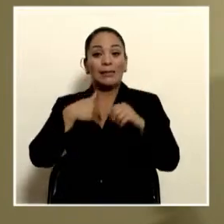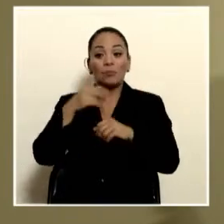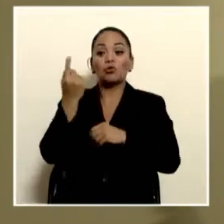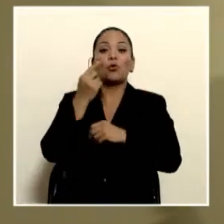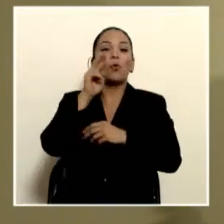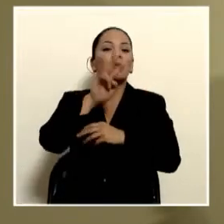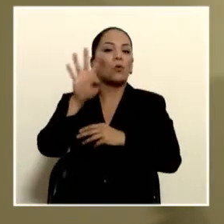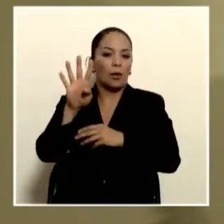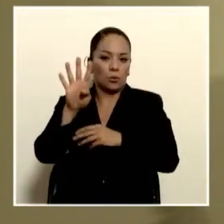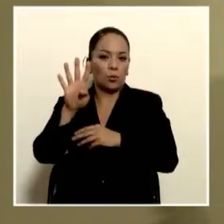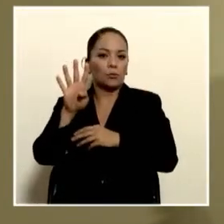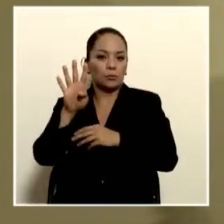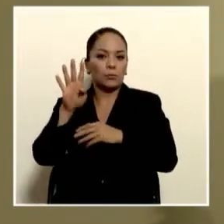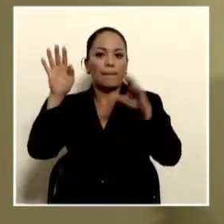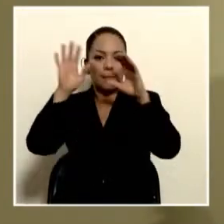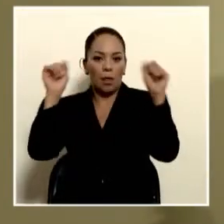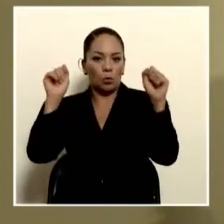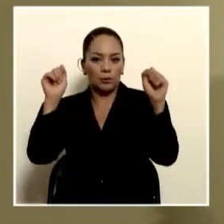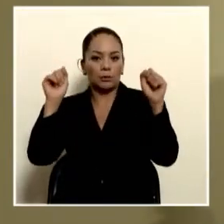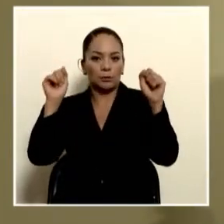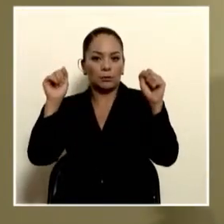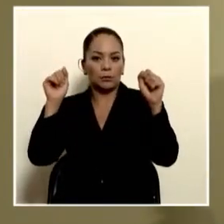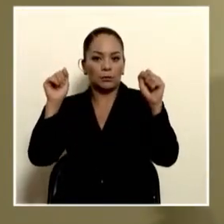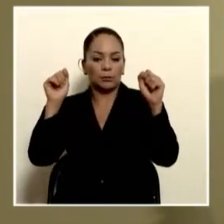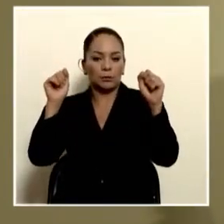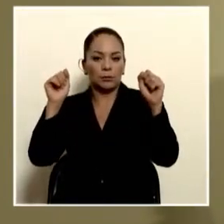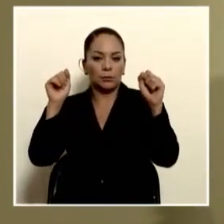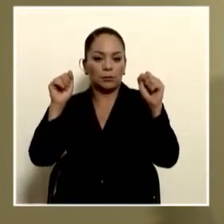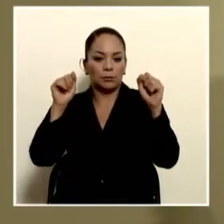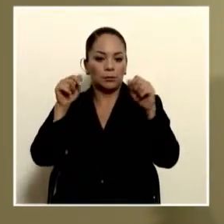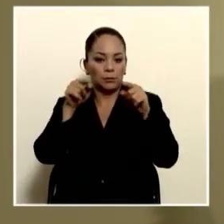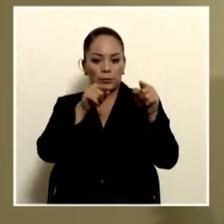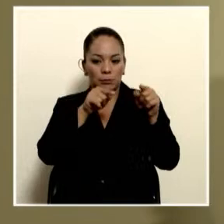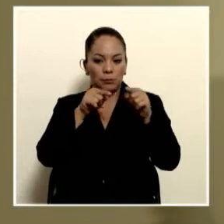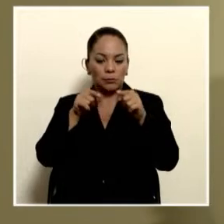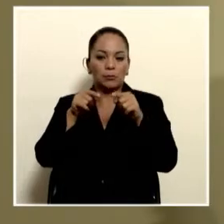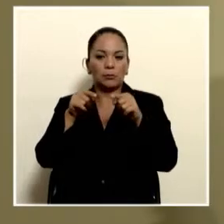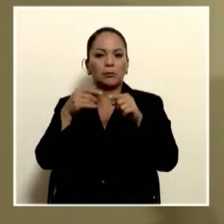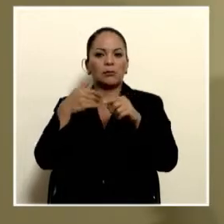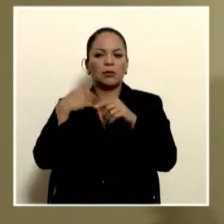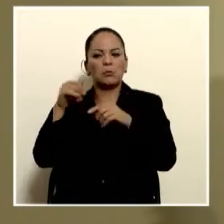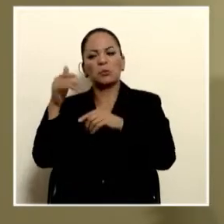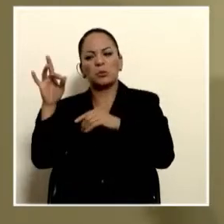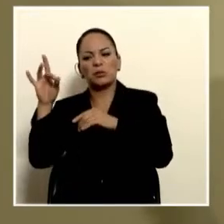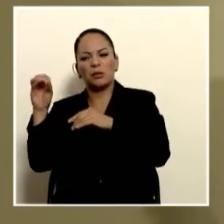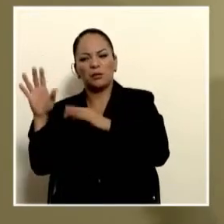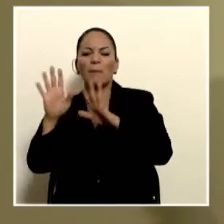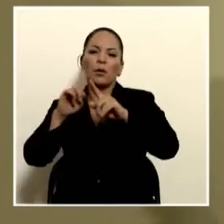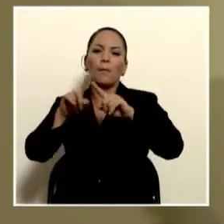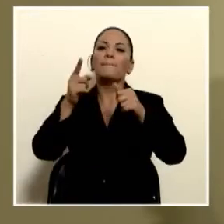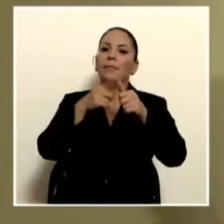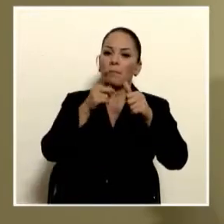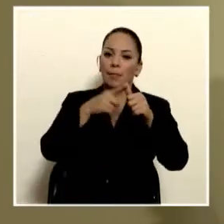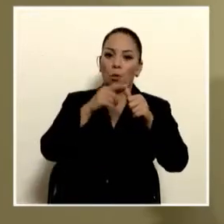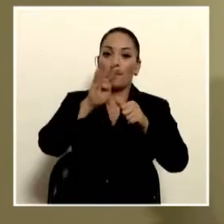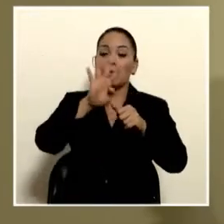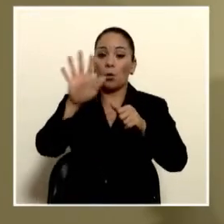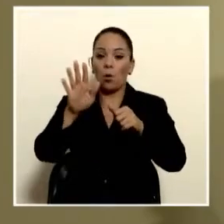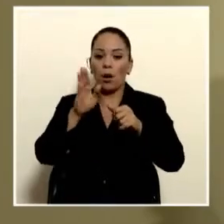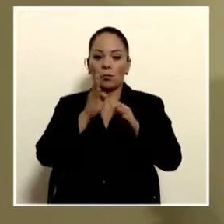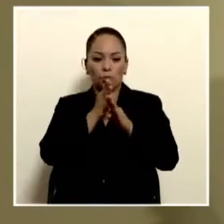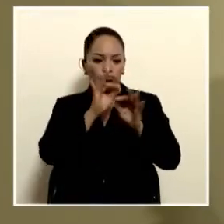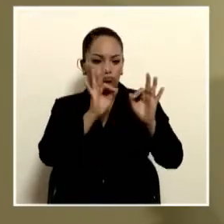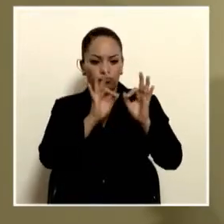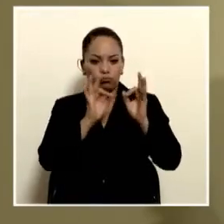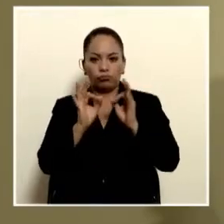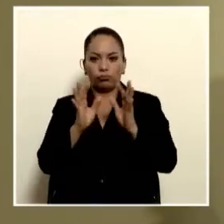24 y tenemos 80, un número por ahí. Entonces, primero acomodar a los 24, mandarse a traer la